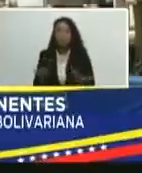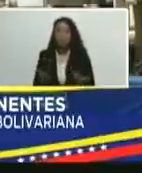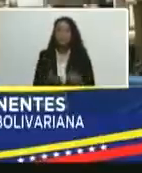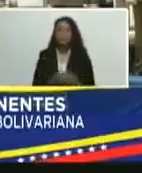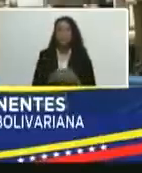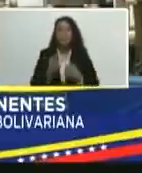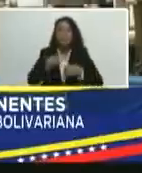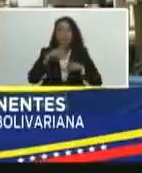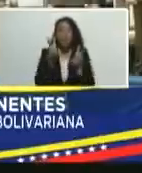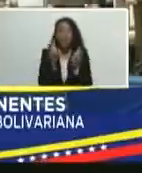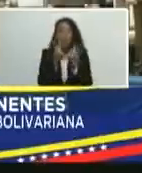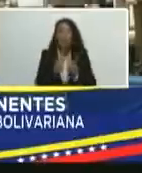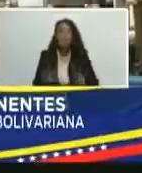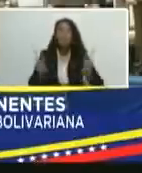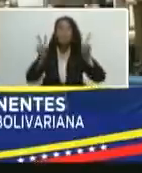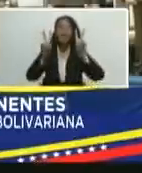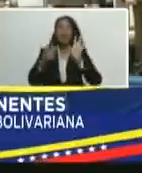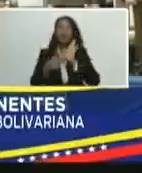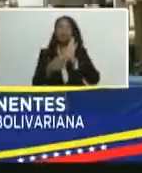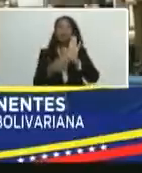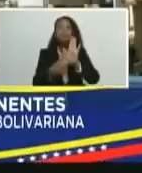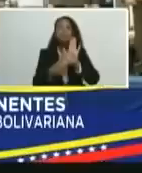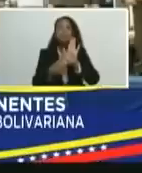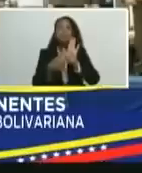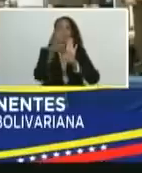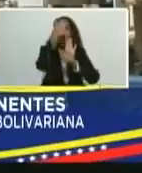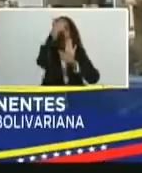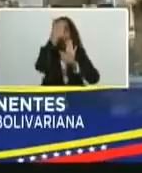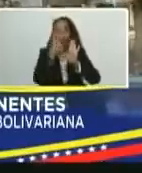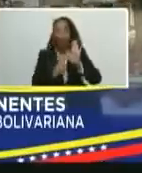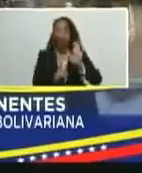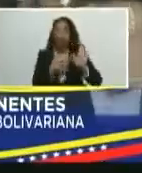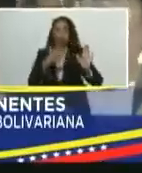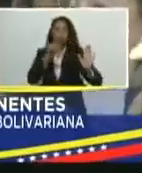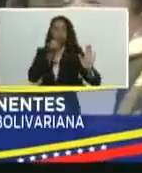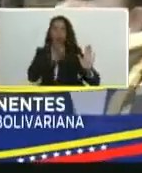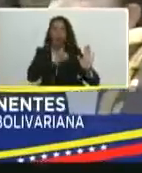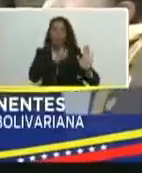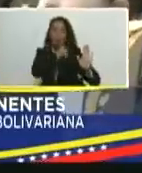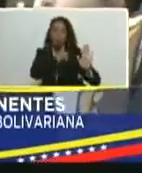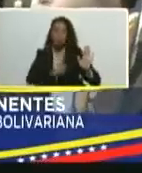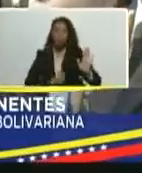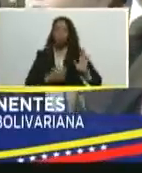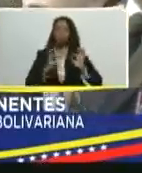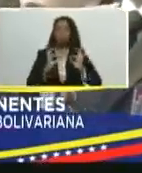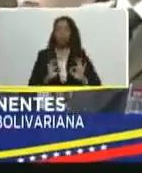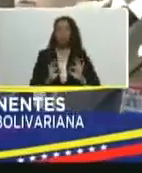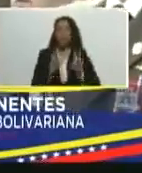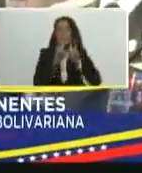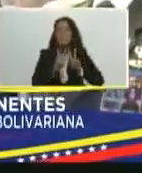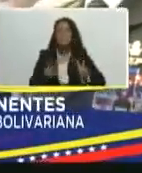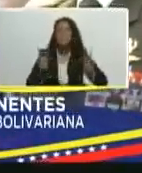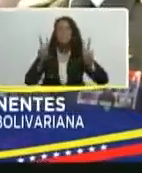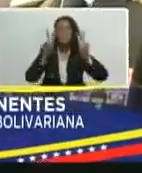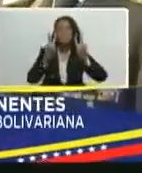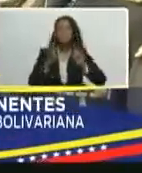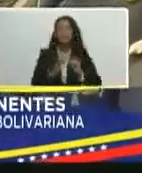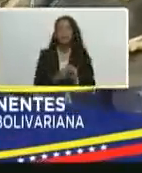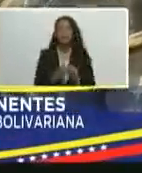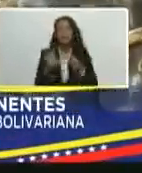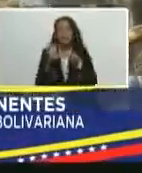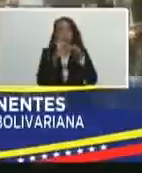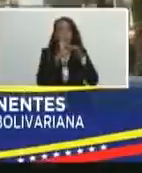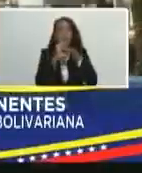ese nuevo valor que está marcado ya en el alma nacional es el valor de la